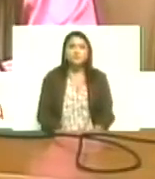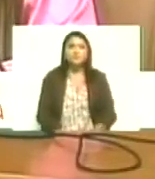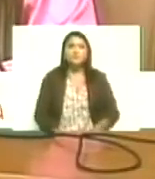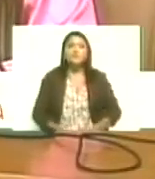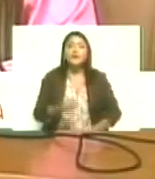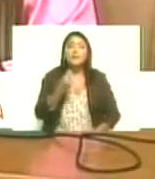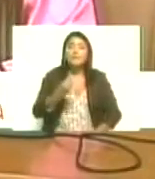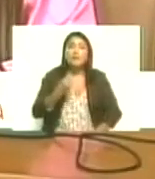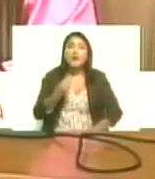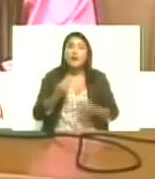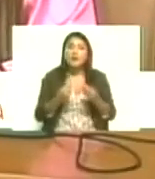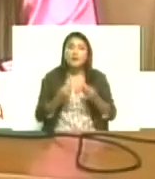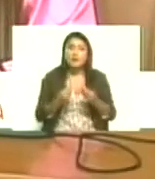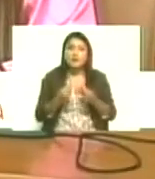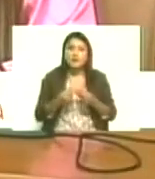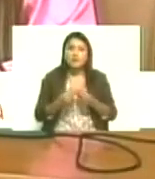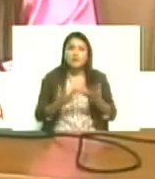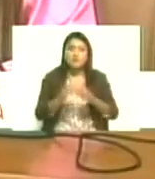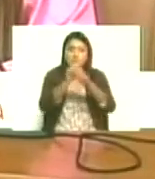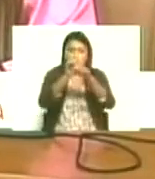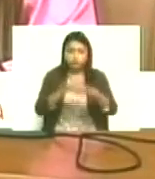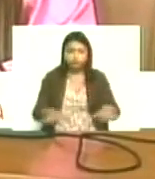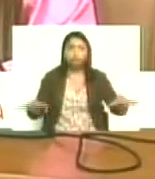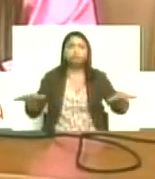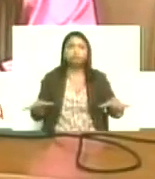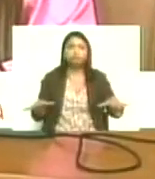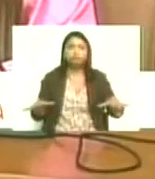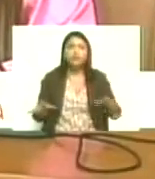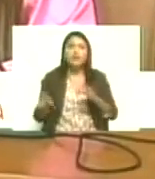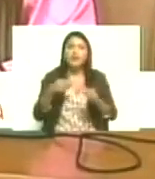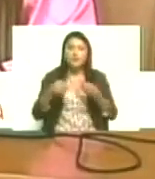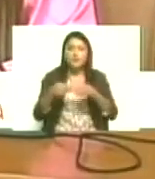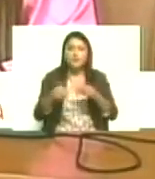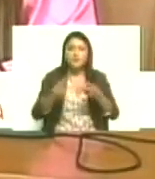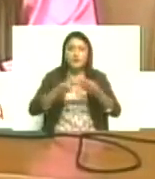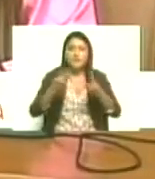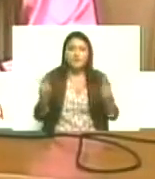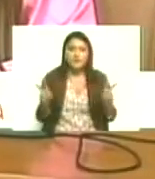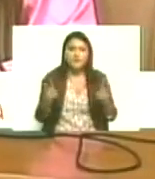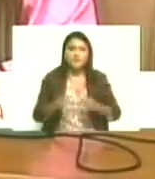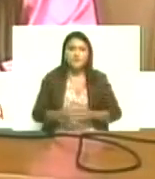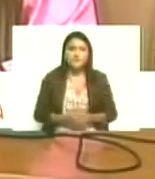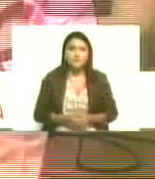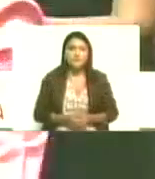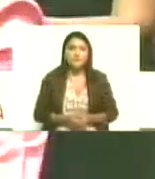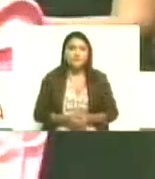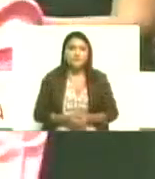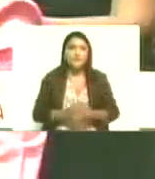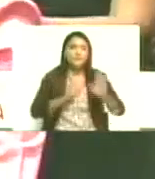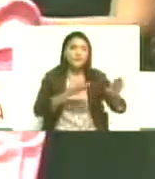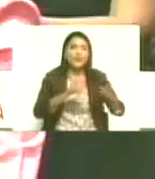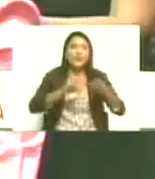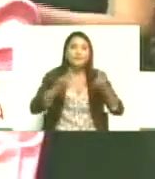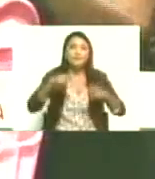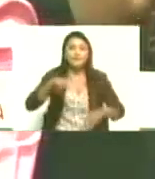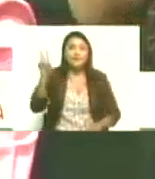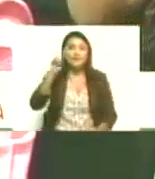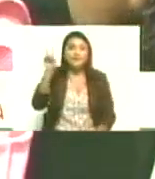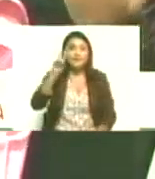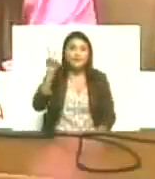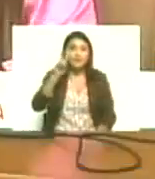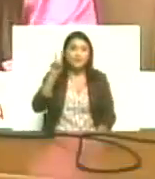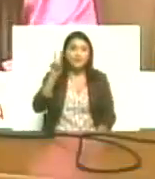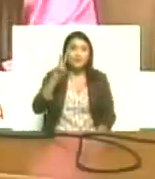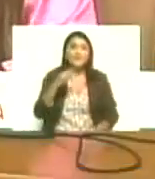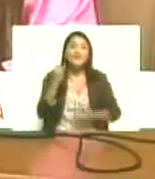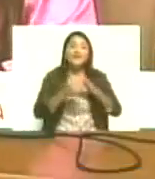la ejecución de un gran despliegue de nuestra diplomacia de paz, que defienda la verdad de Venezuela en los organismos